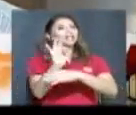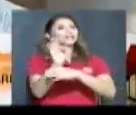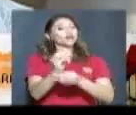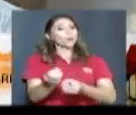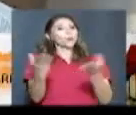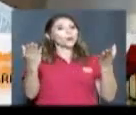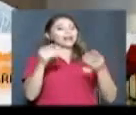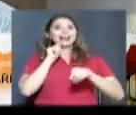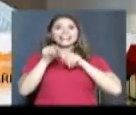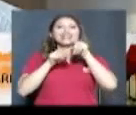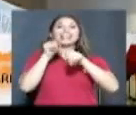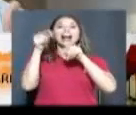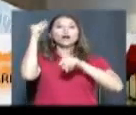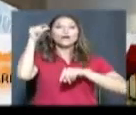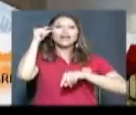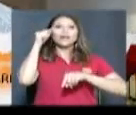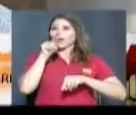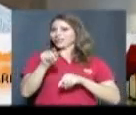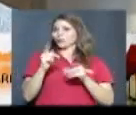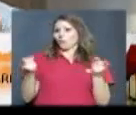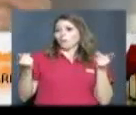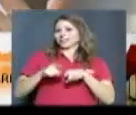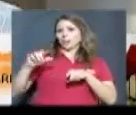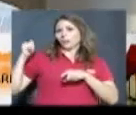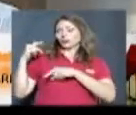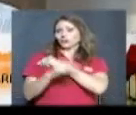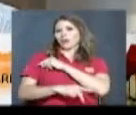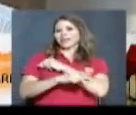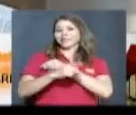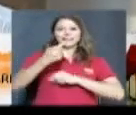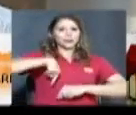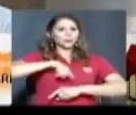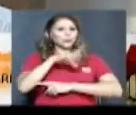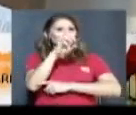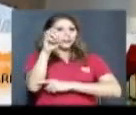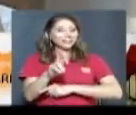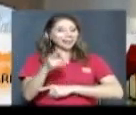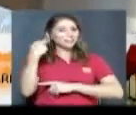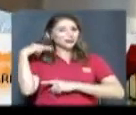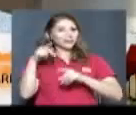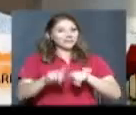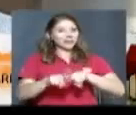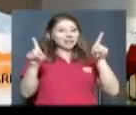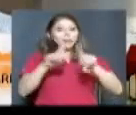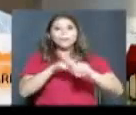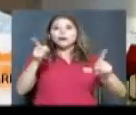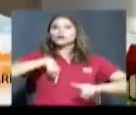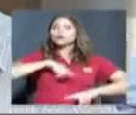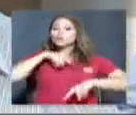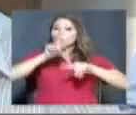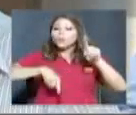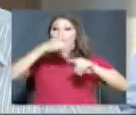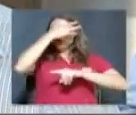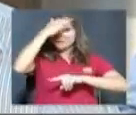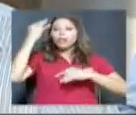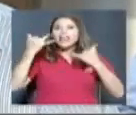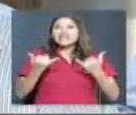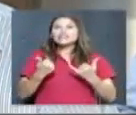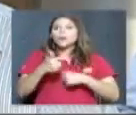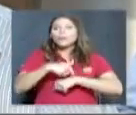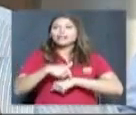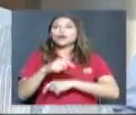O sea, eso no ha pasado en otros países. La historia de nuestro país es diferente. Qué bonito, pero no nos olvidemos que tenemos en este momento 27 canales